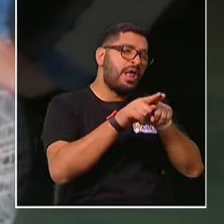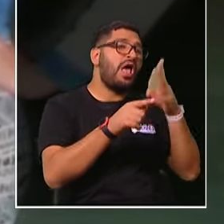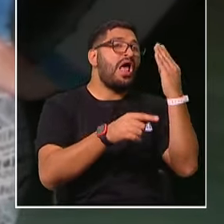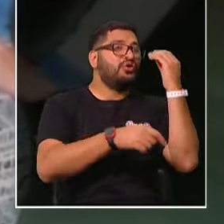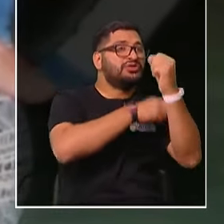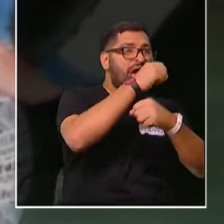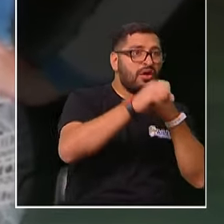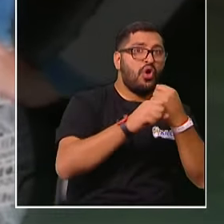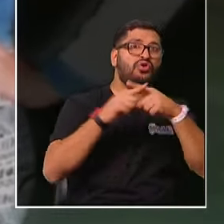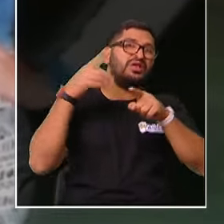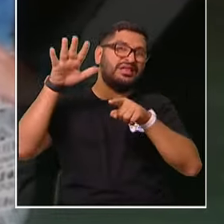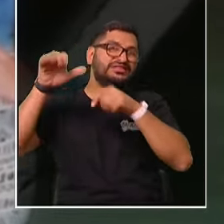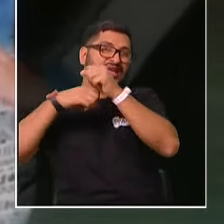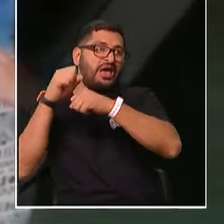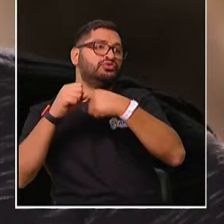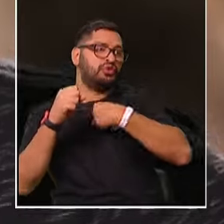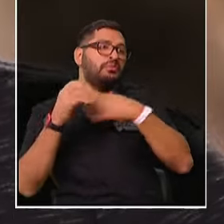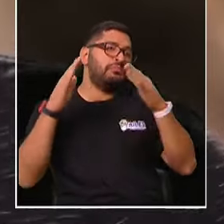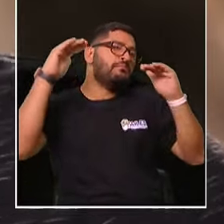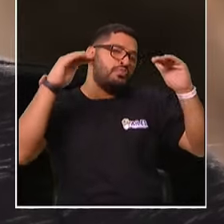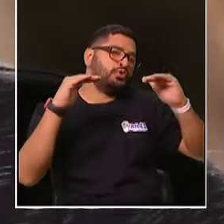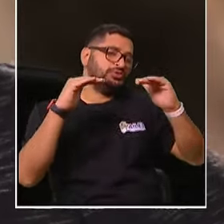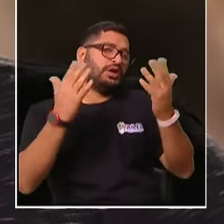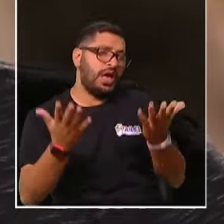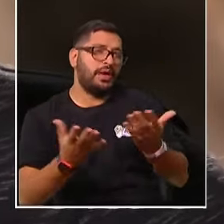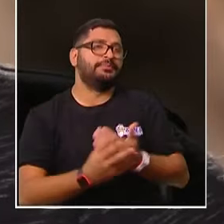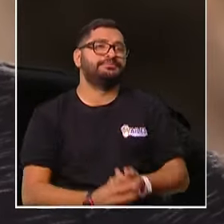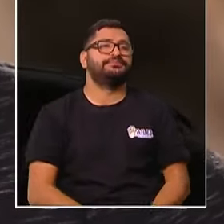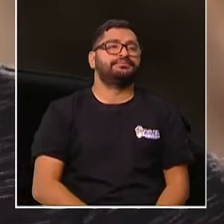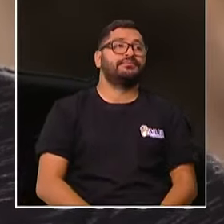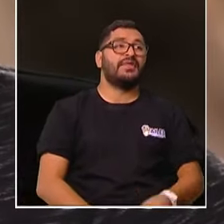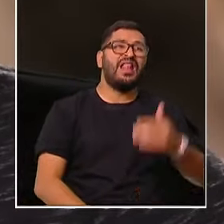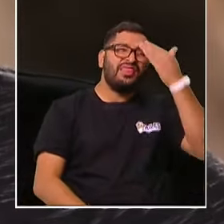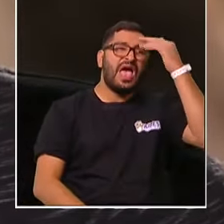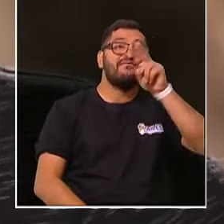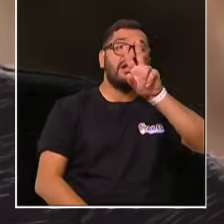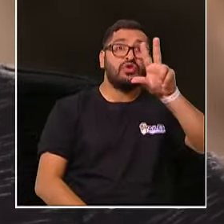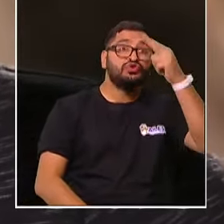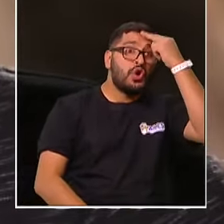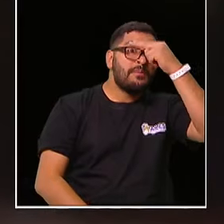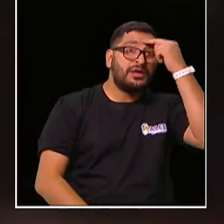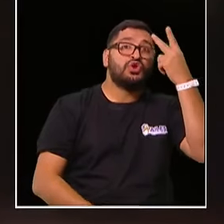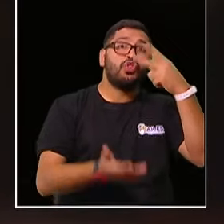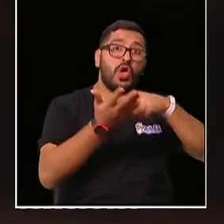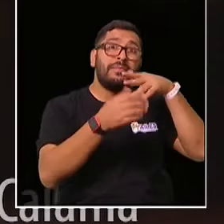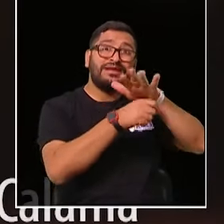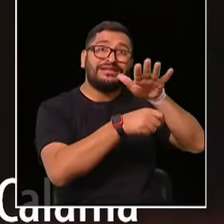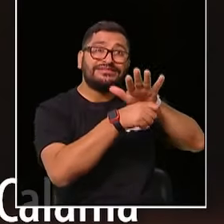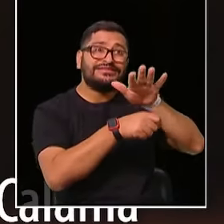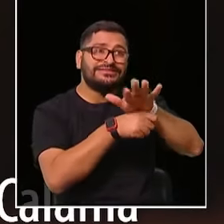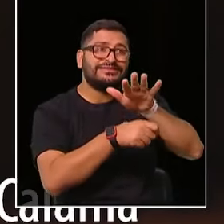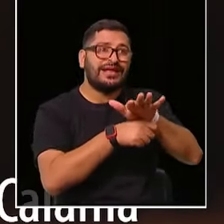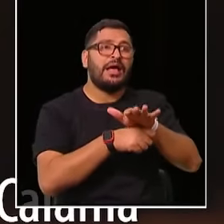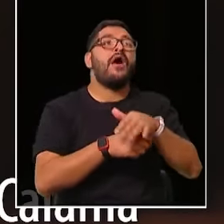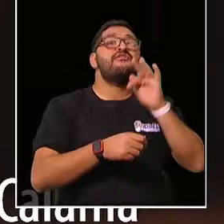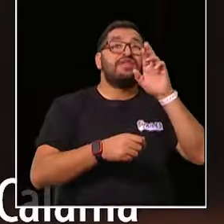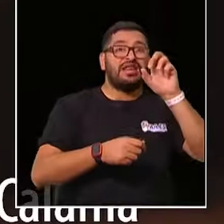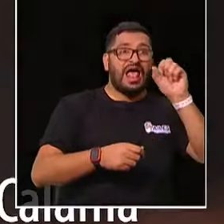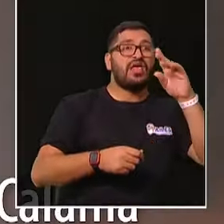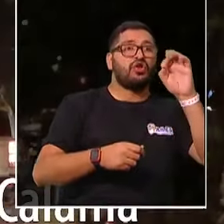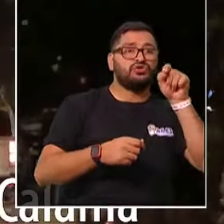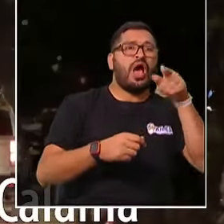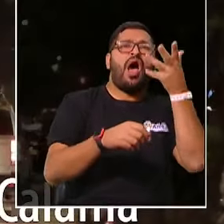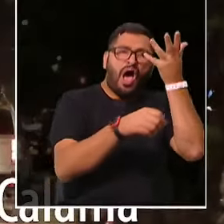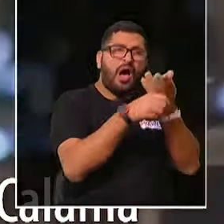igual éramos chicas. El día 28 de marzo del 2015, Fernanda y Rocío me habían